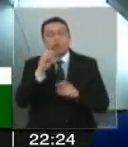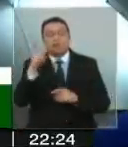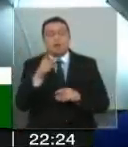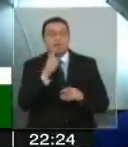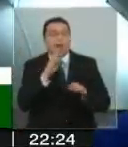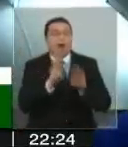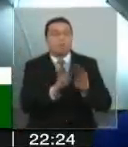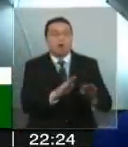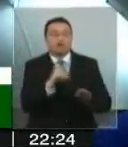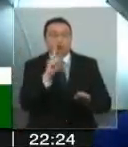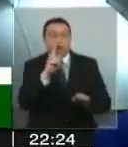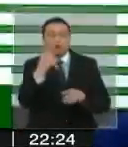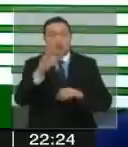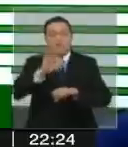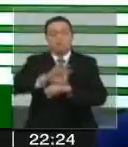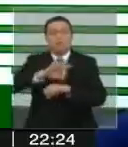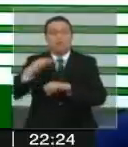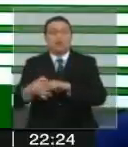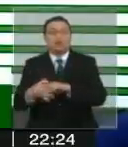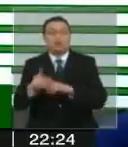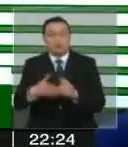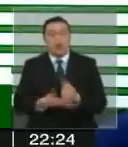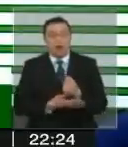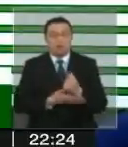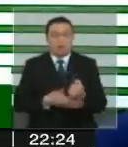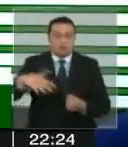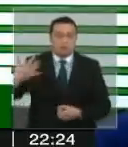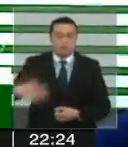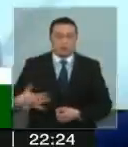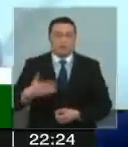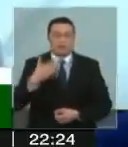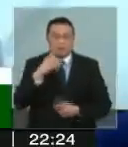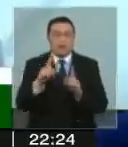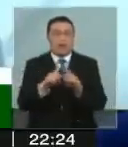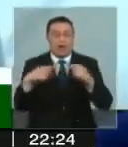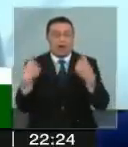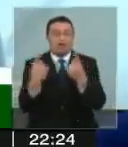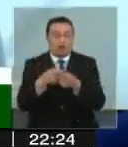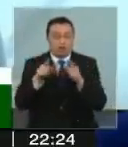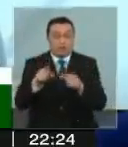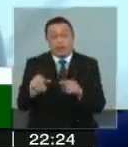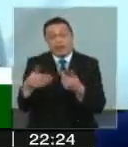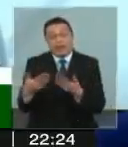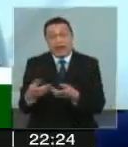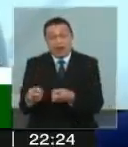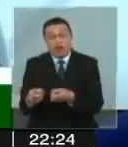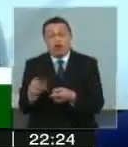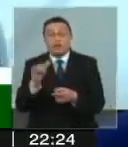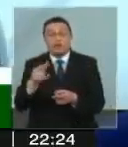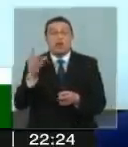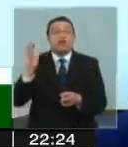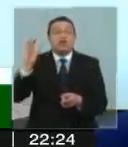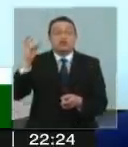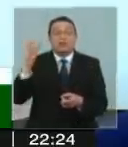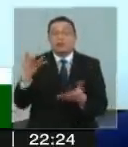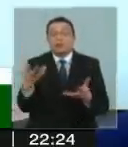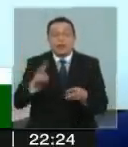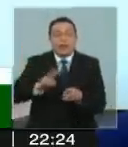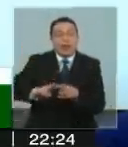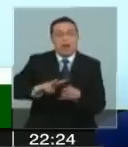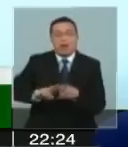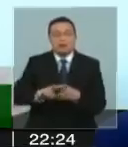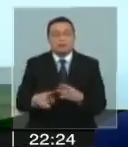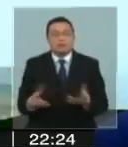hay, cómo una fundación pasa a ser fundamental también para todos los que les llega este regalo, pero que no saben de qué se